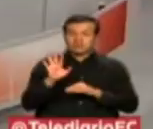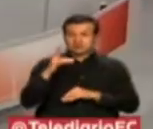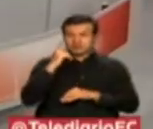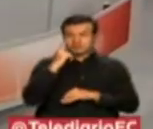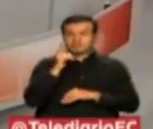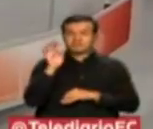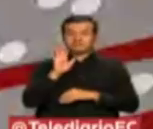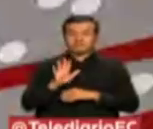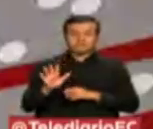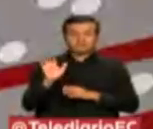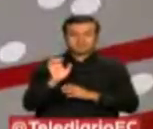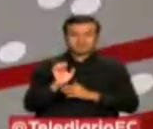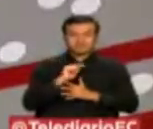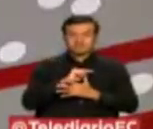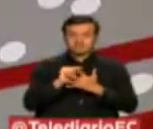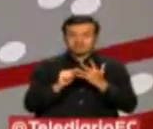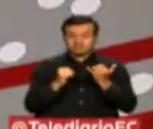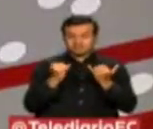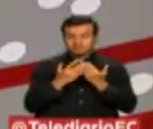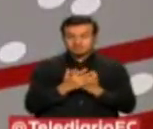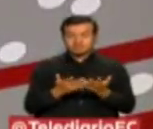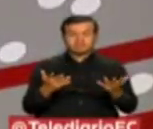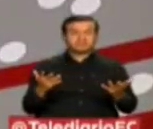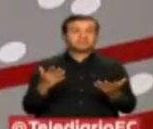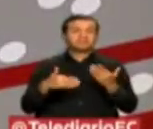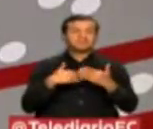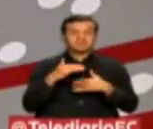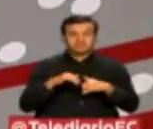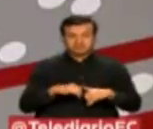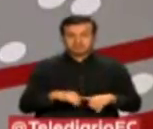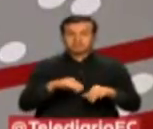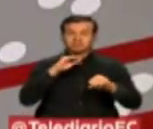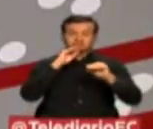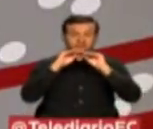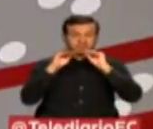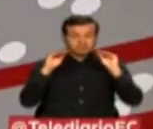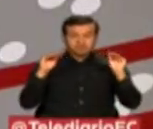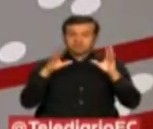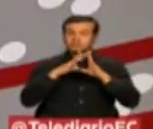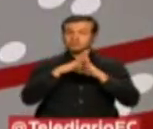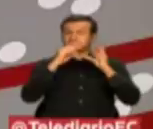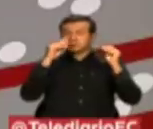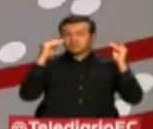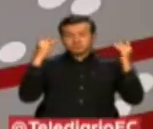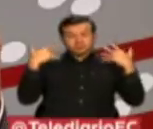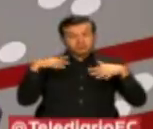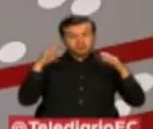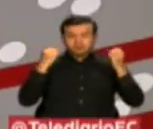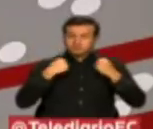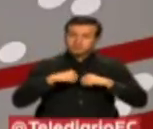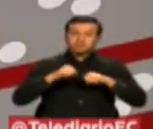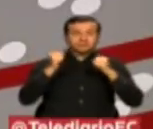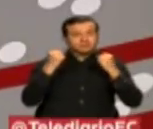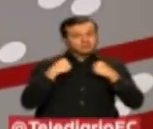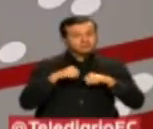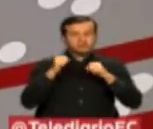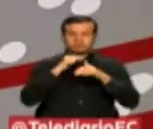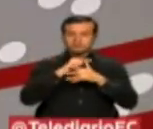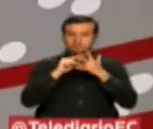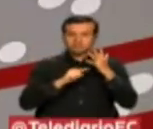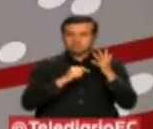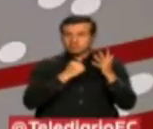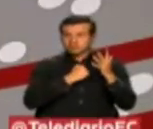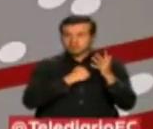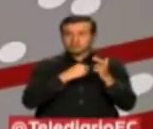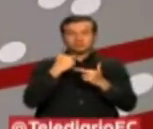El Ecuador está llevando adelante, y quiero recalcar esto, muchos esfuerzos con lo que tiene a sus